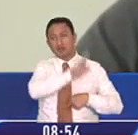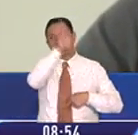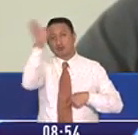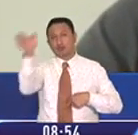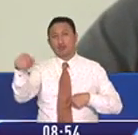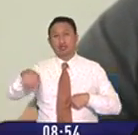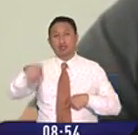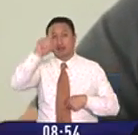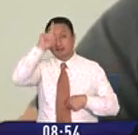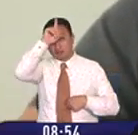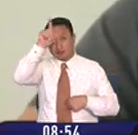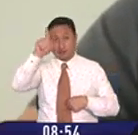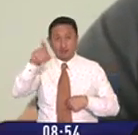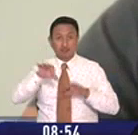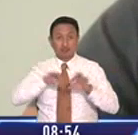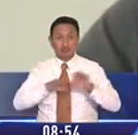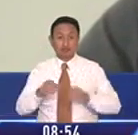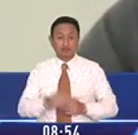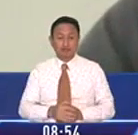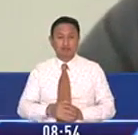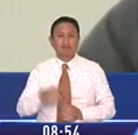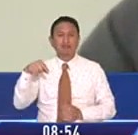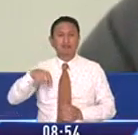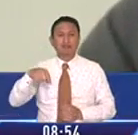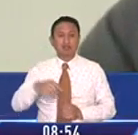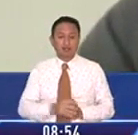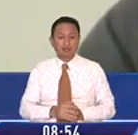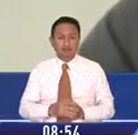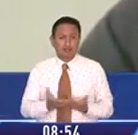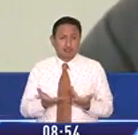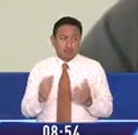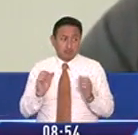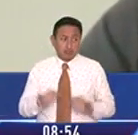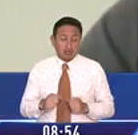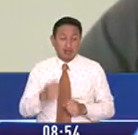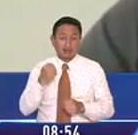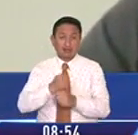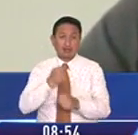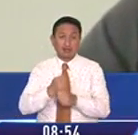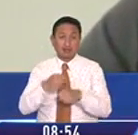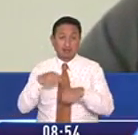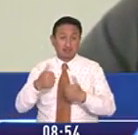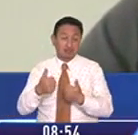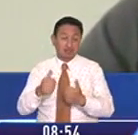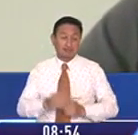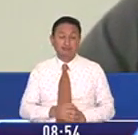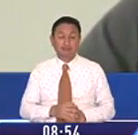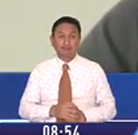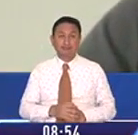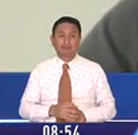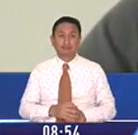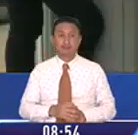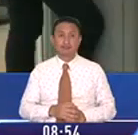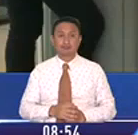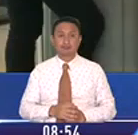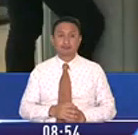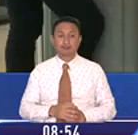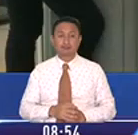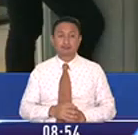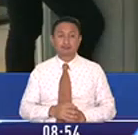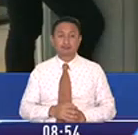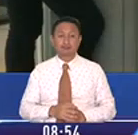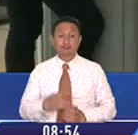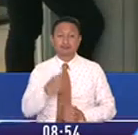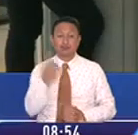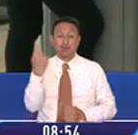venir, pues porque encontramos que existen los medios para poder ejercer acá nuestra carrera y pues poder crecer. Y Paul no